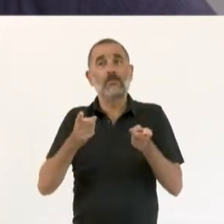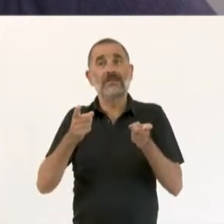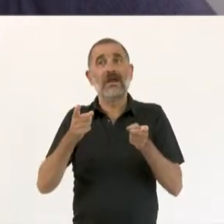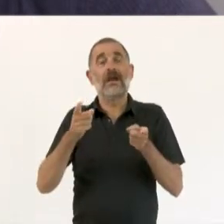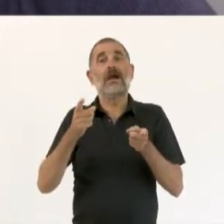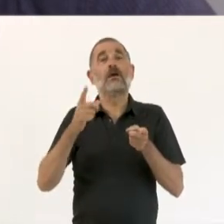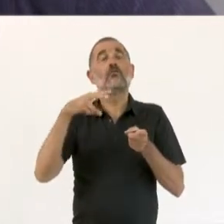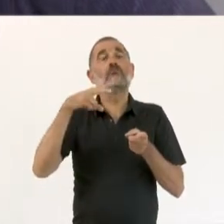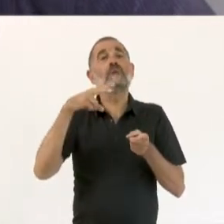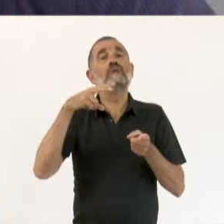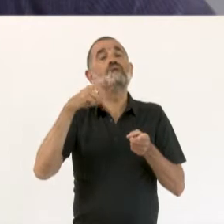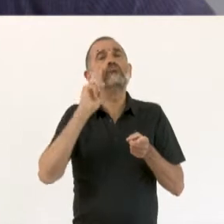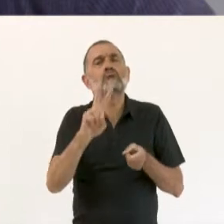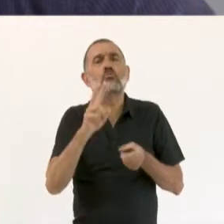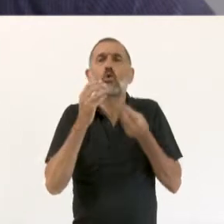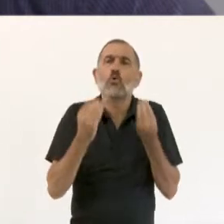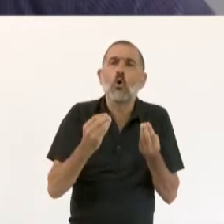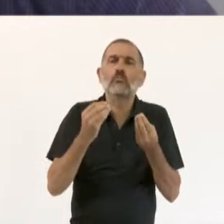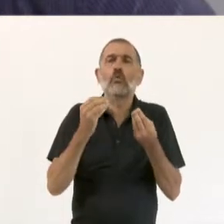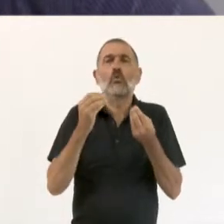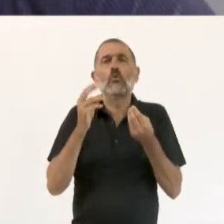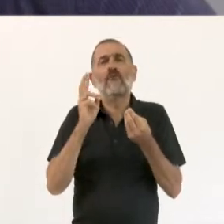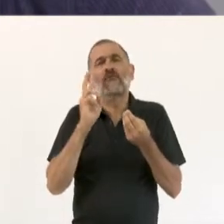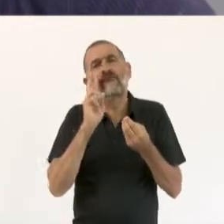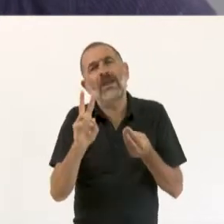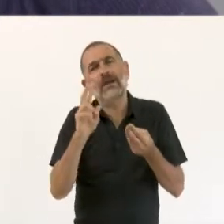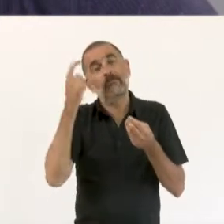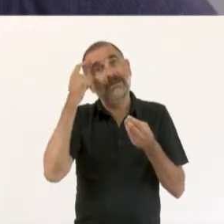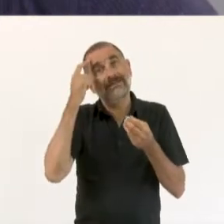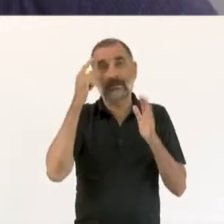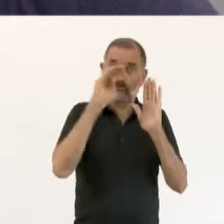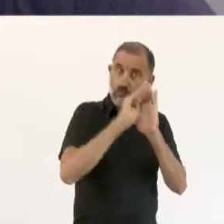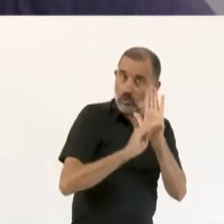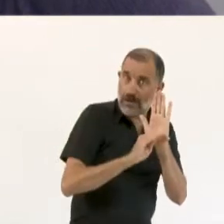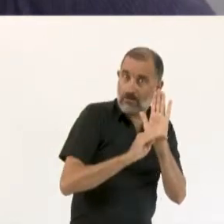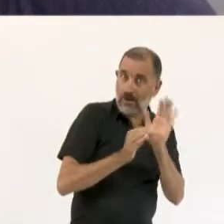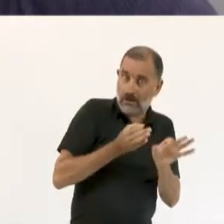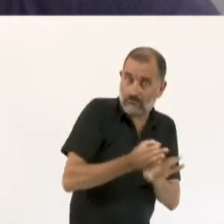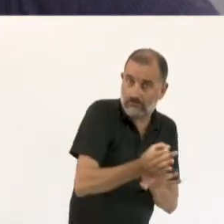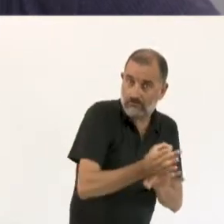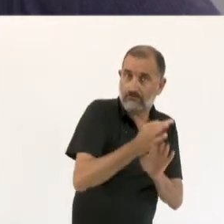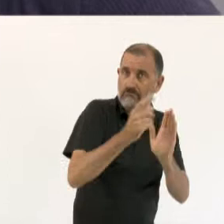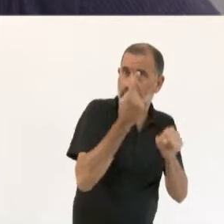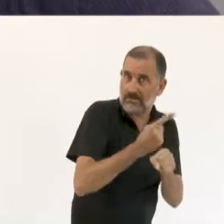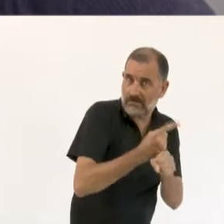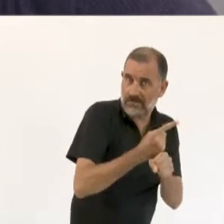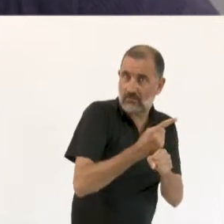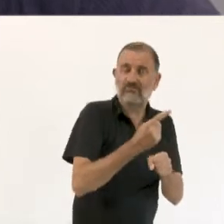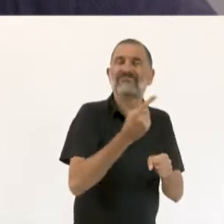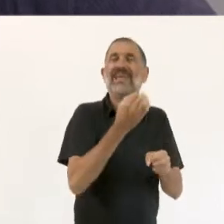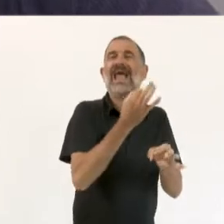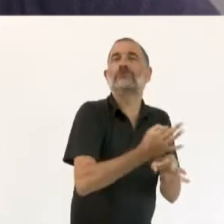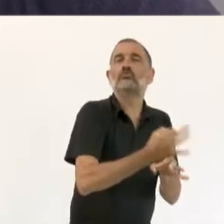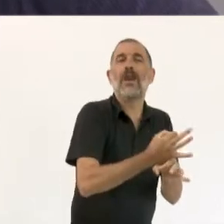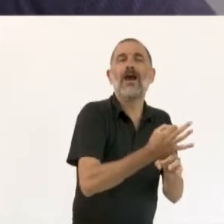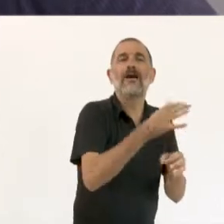enseñanza primaria, que era un poco ir a las escuelas municipales para que no podían, son todas escuelas marginales que no podían venir al